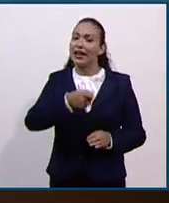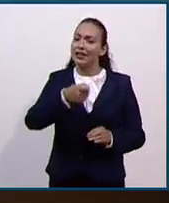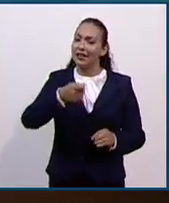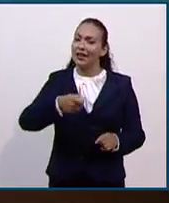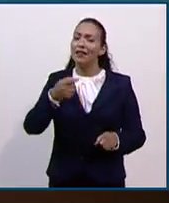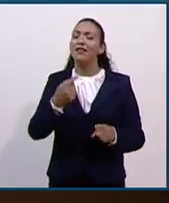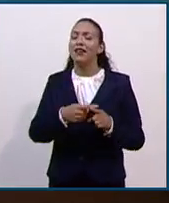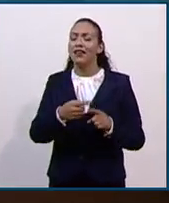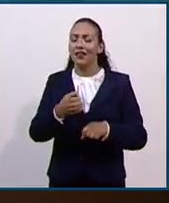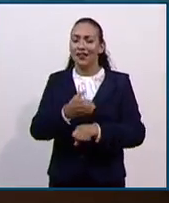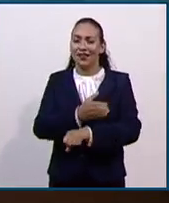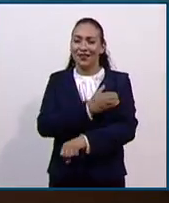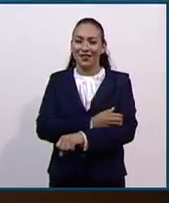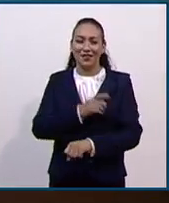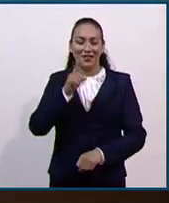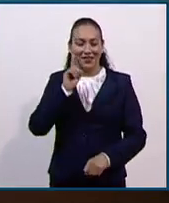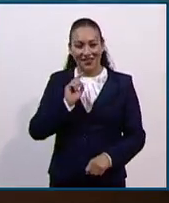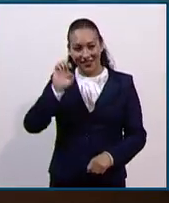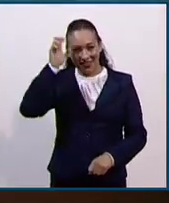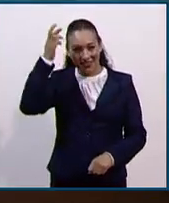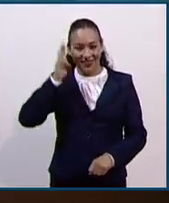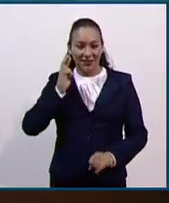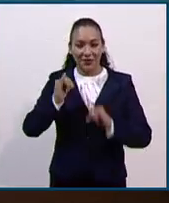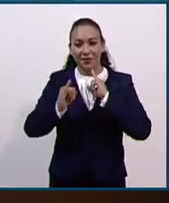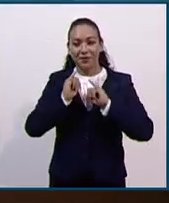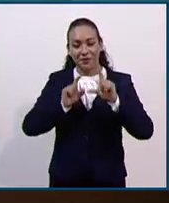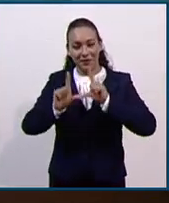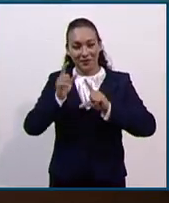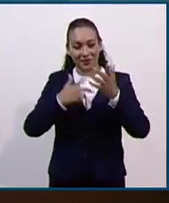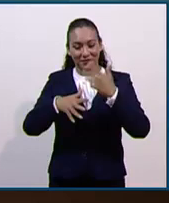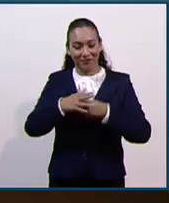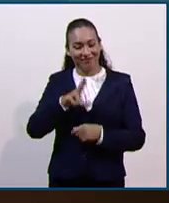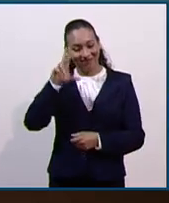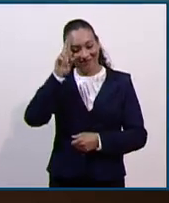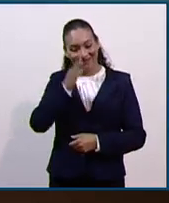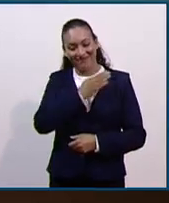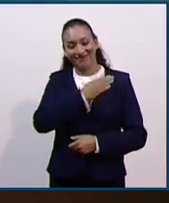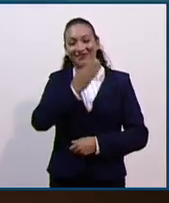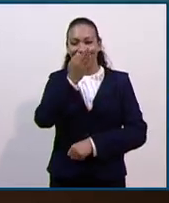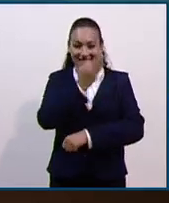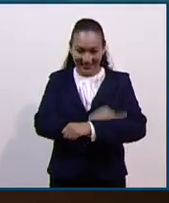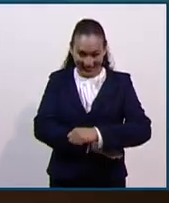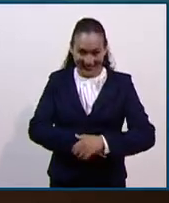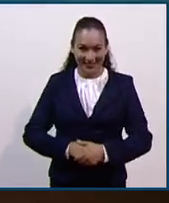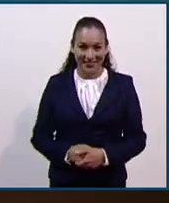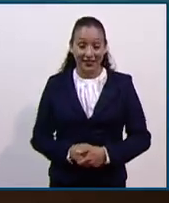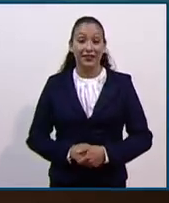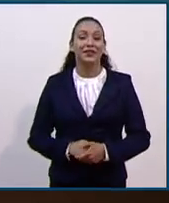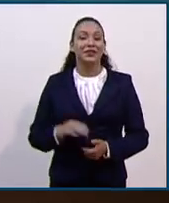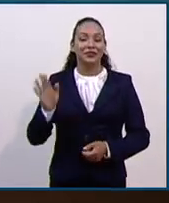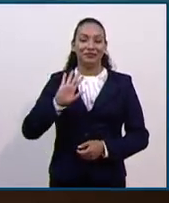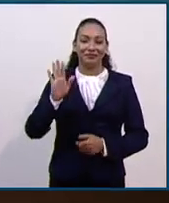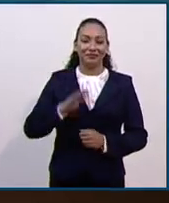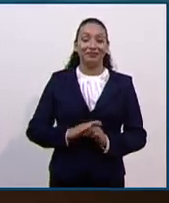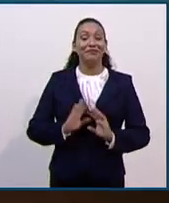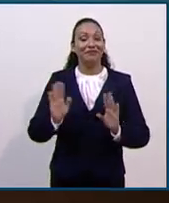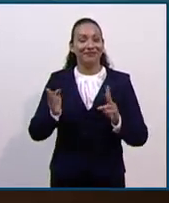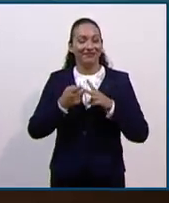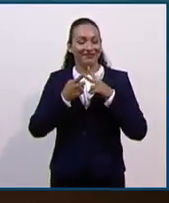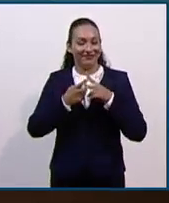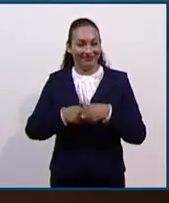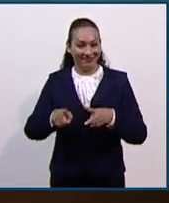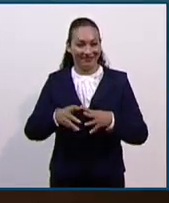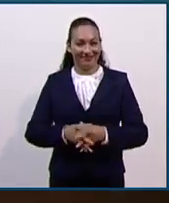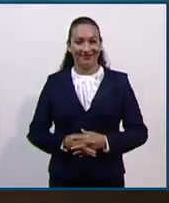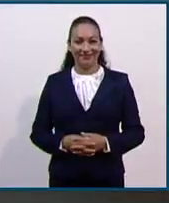supuesto, a mi compañera Eusiris Rostro en la interpretación en lengua de señas mexicana. Hola, Eusiris.